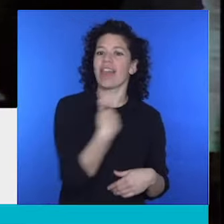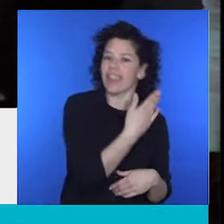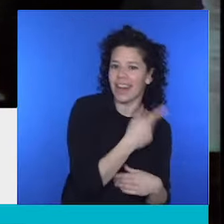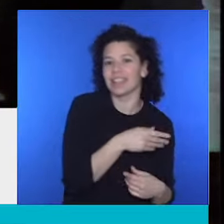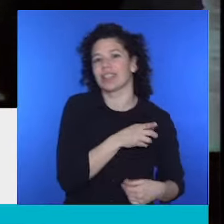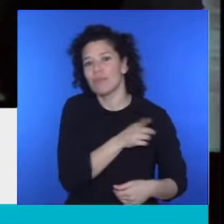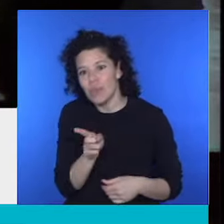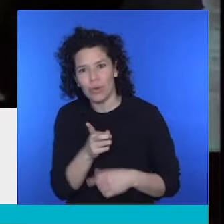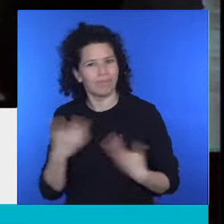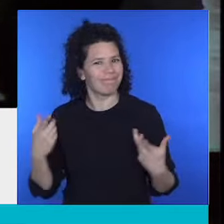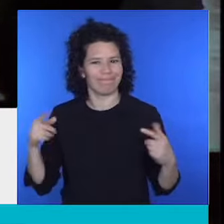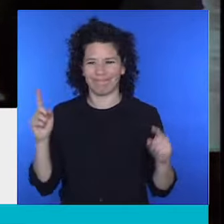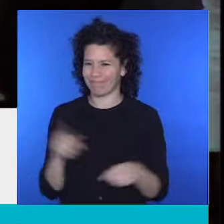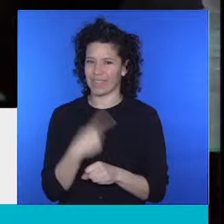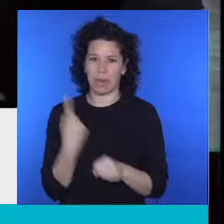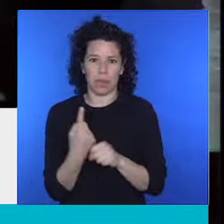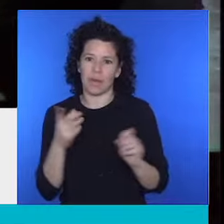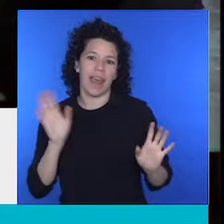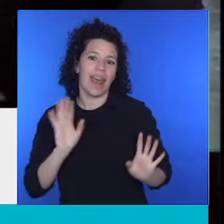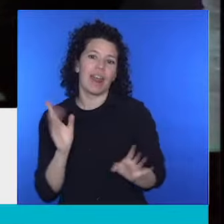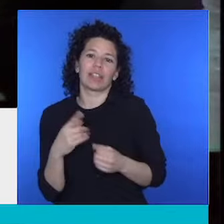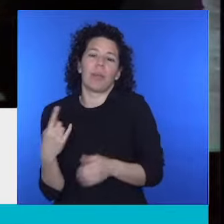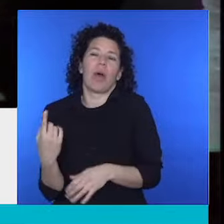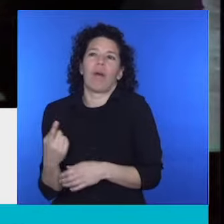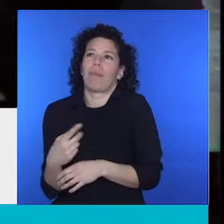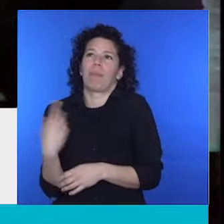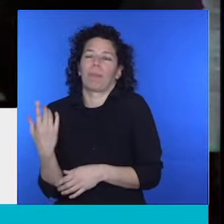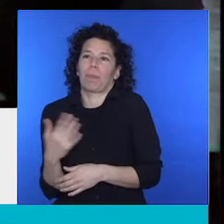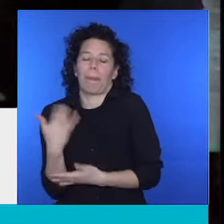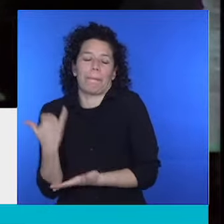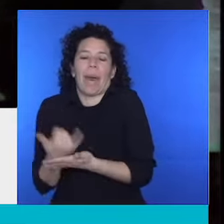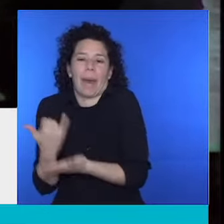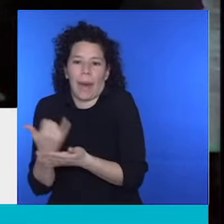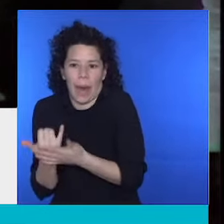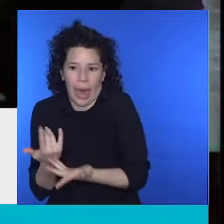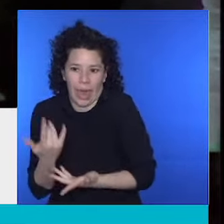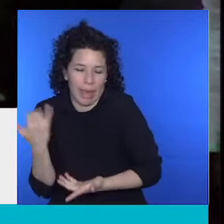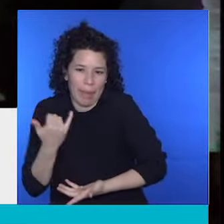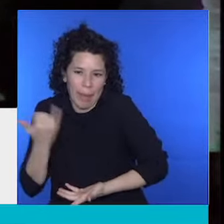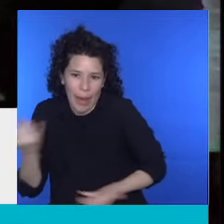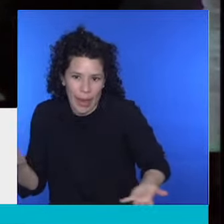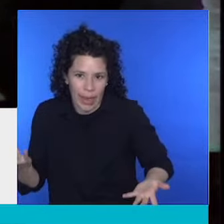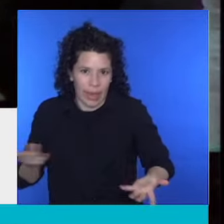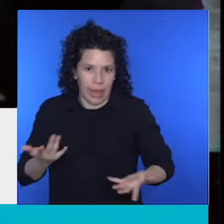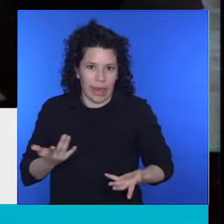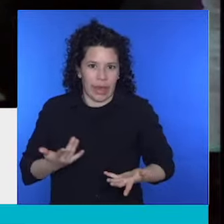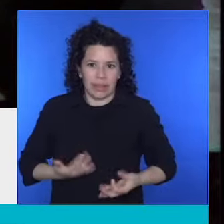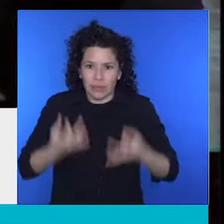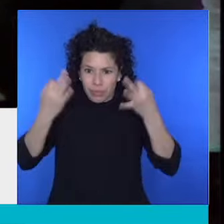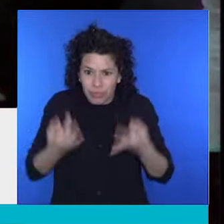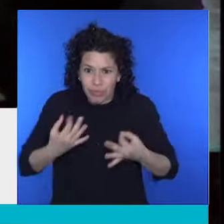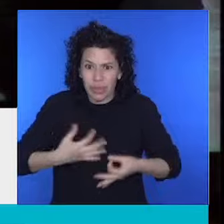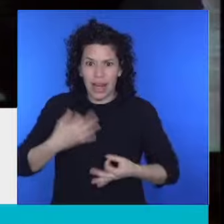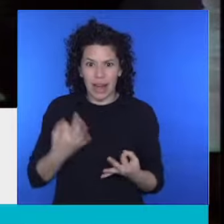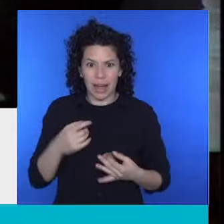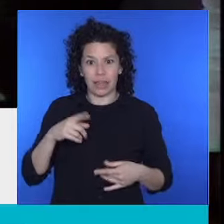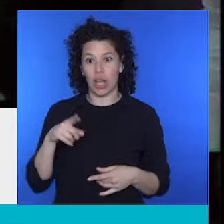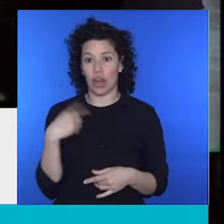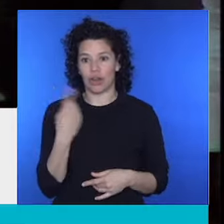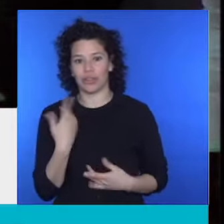puede tampoco vender espejitos de colores ni decir una cosa que no es las cosas son como son nosotros que somos